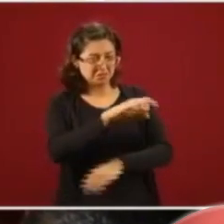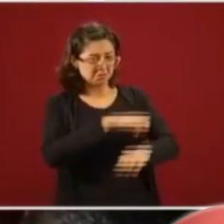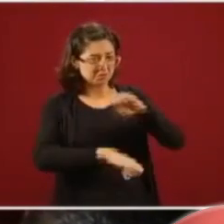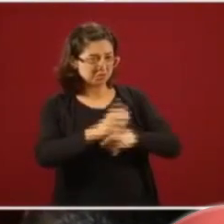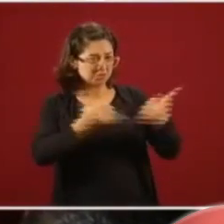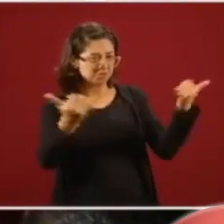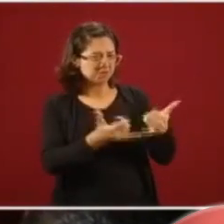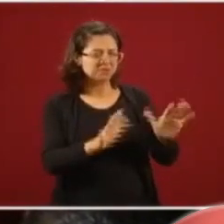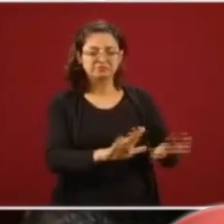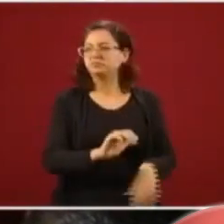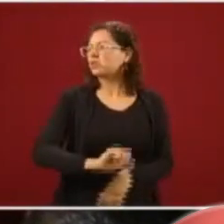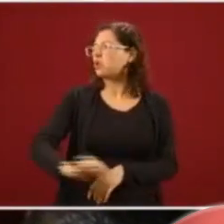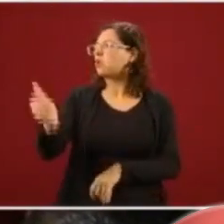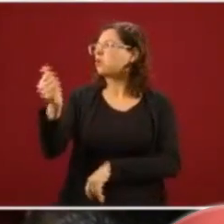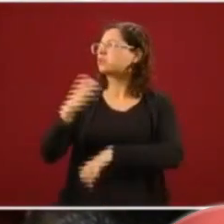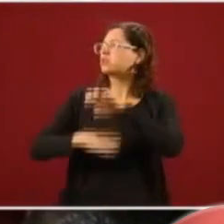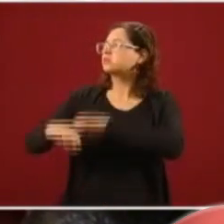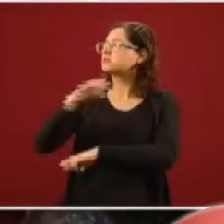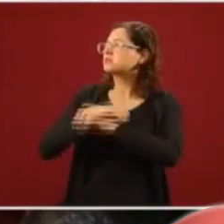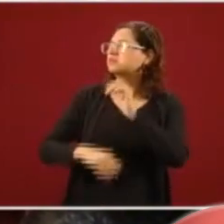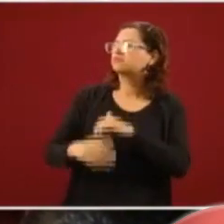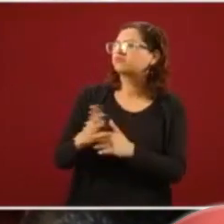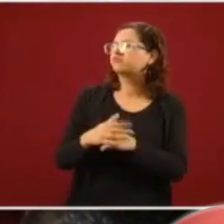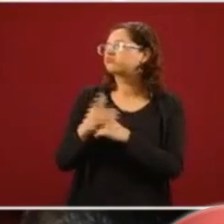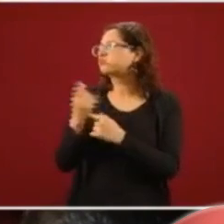Incluso se tuvo que comprar medicamentos en Francia